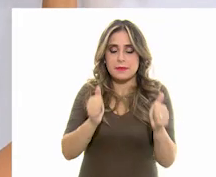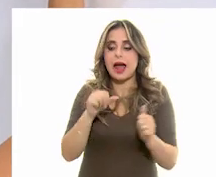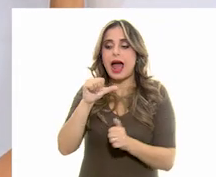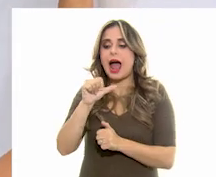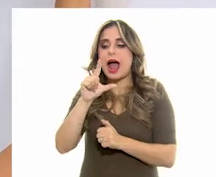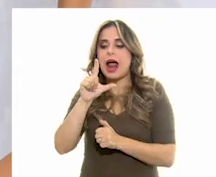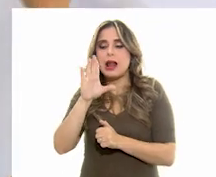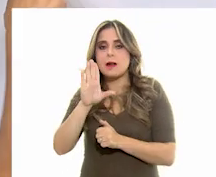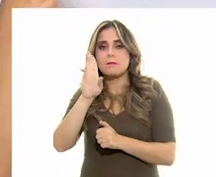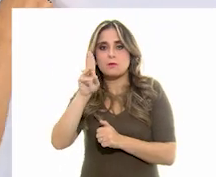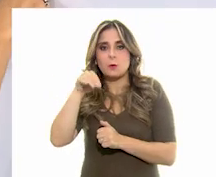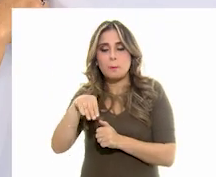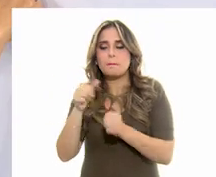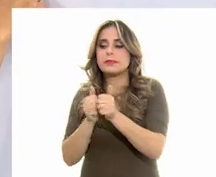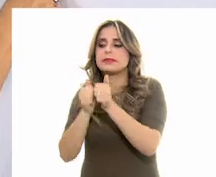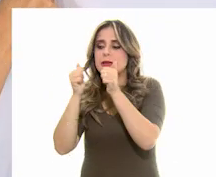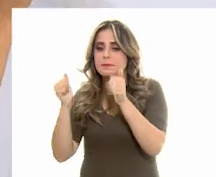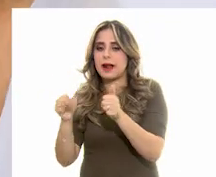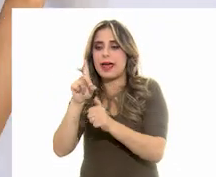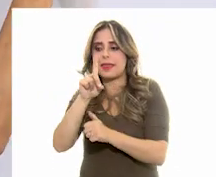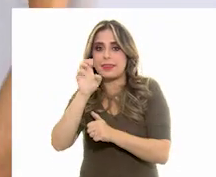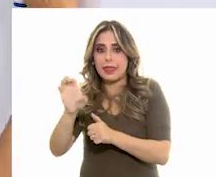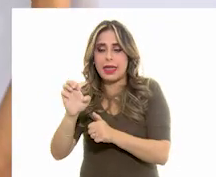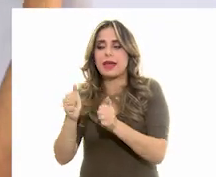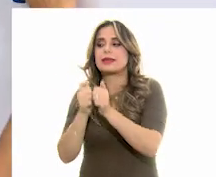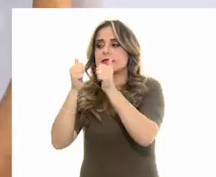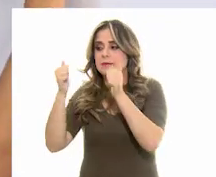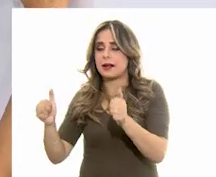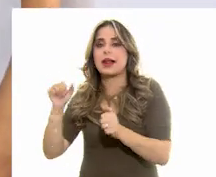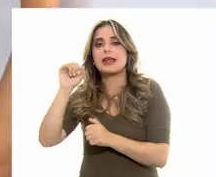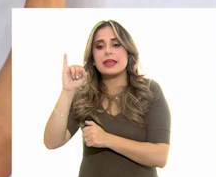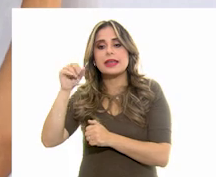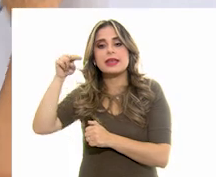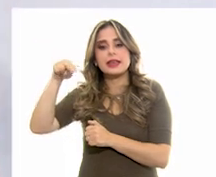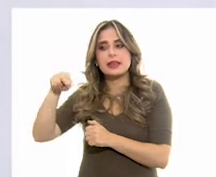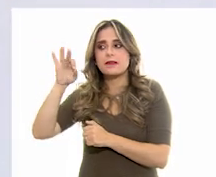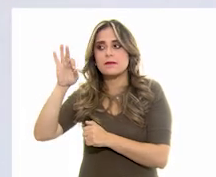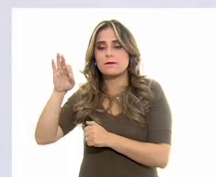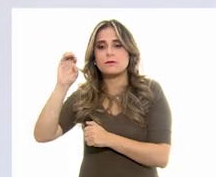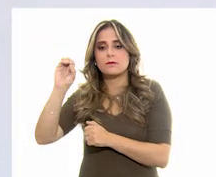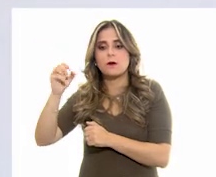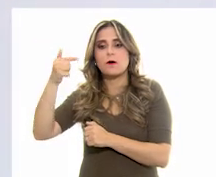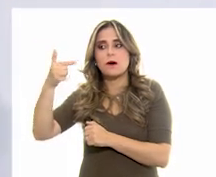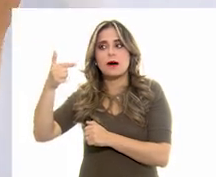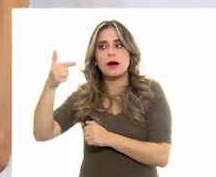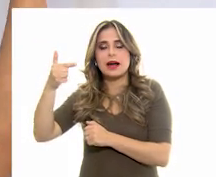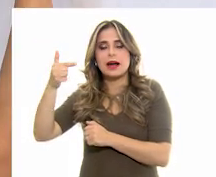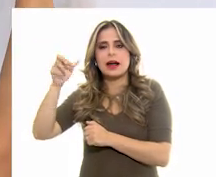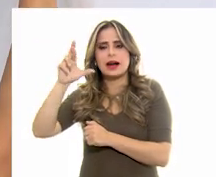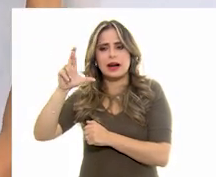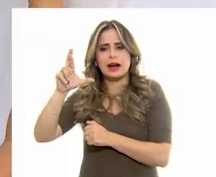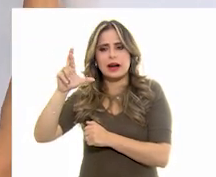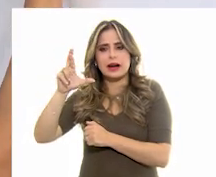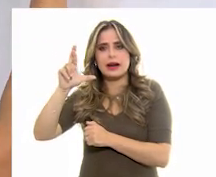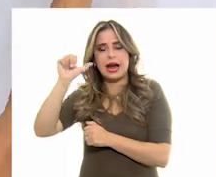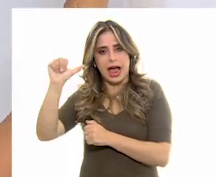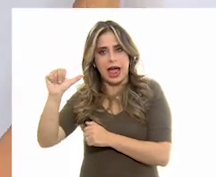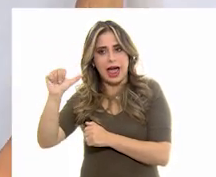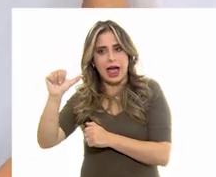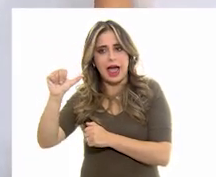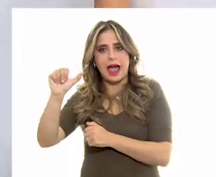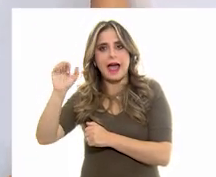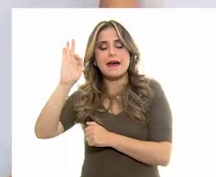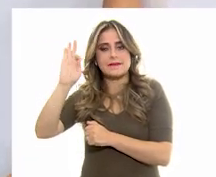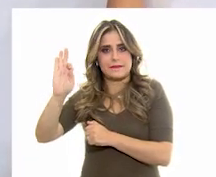Infogra, acuérdate, gra, porque si no diría ga. Gra.